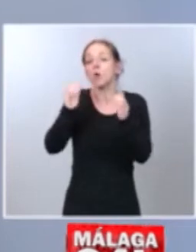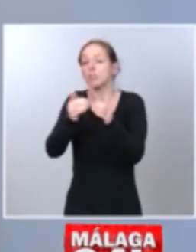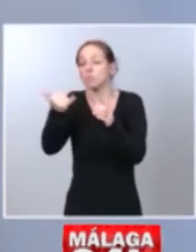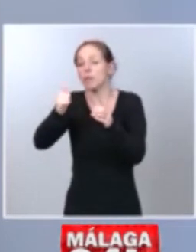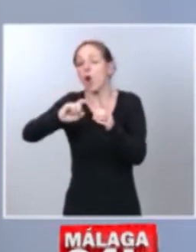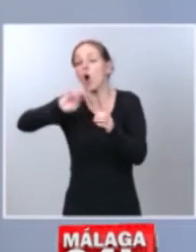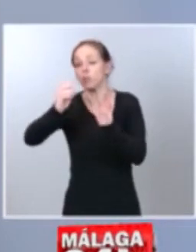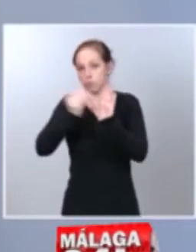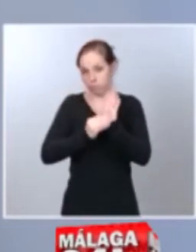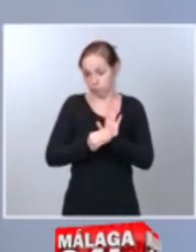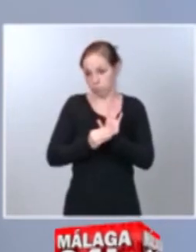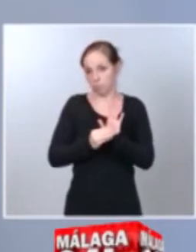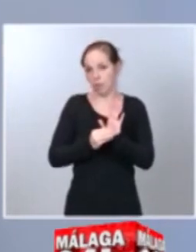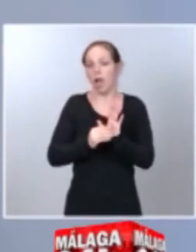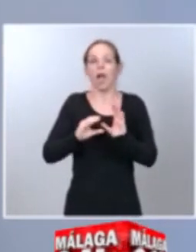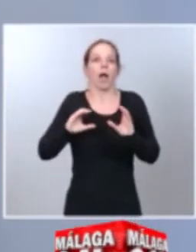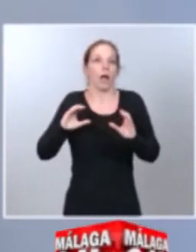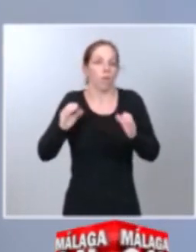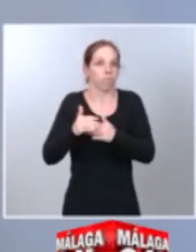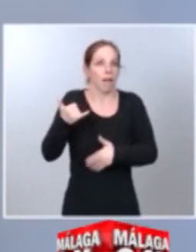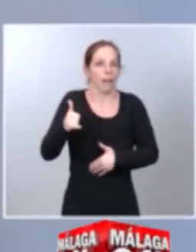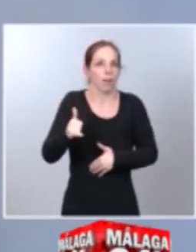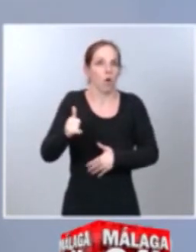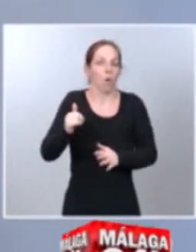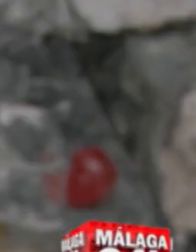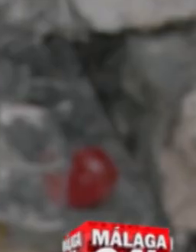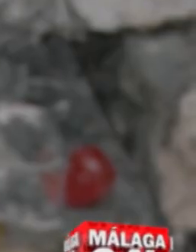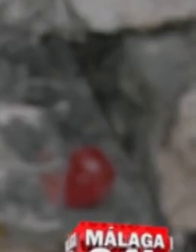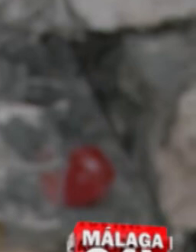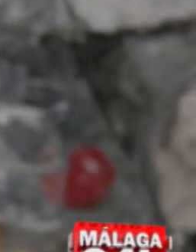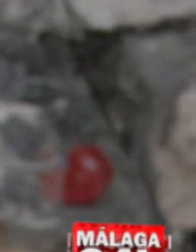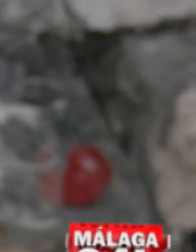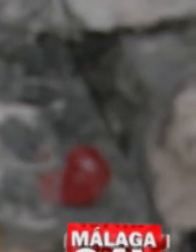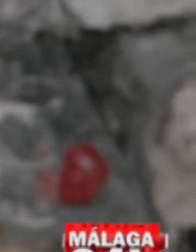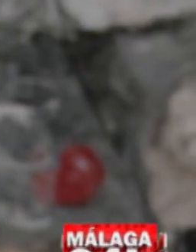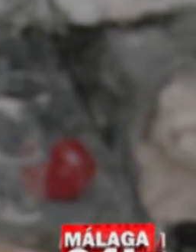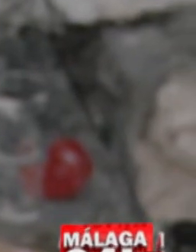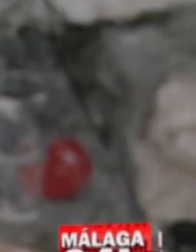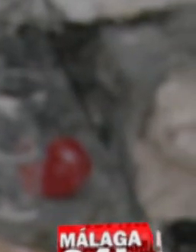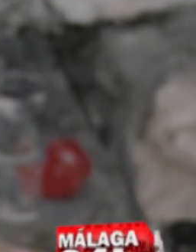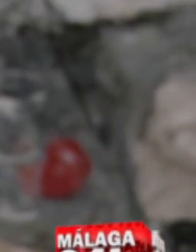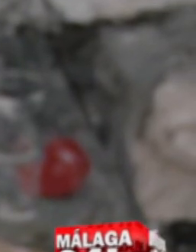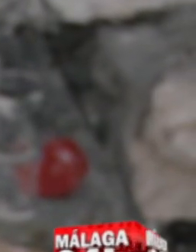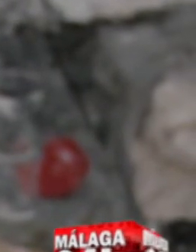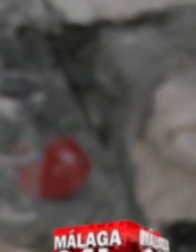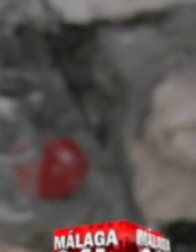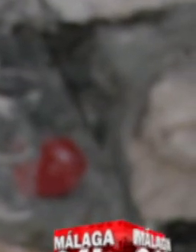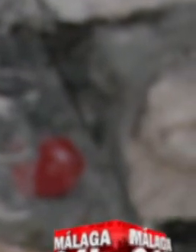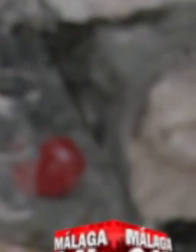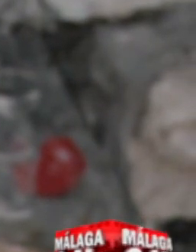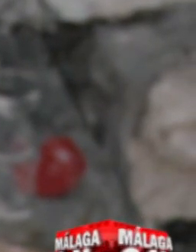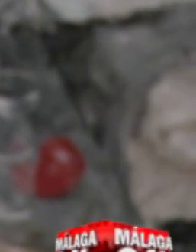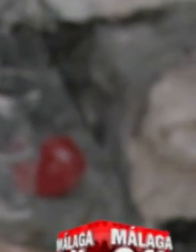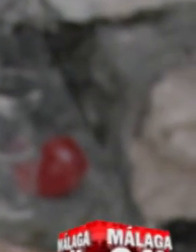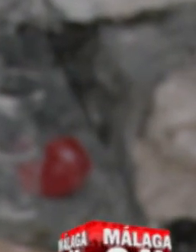afectados o agravadas su vulnerabilidad con ocasión de la pandemia. Además, desde el Ejecutivo han querido contestar al primer ministro marroquí,